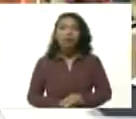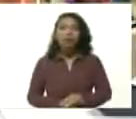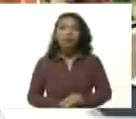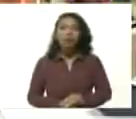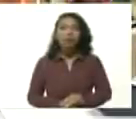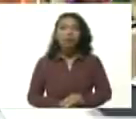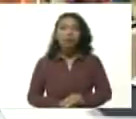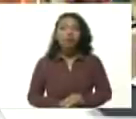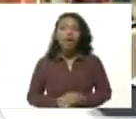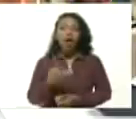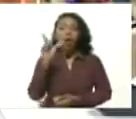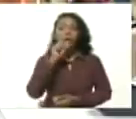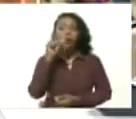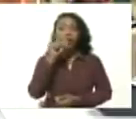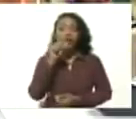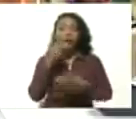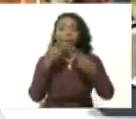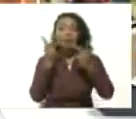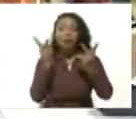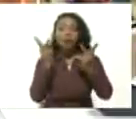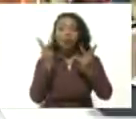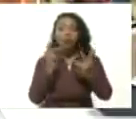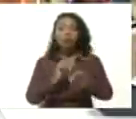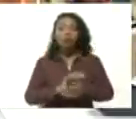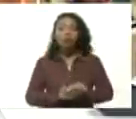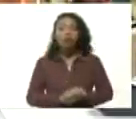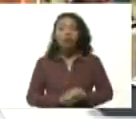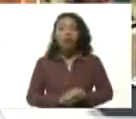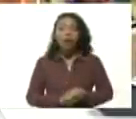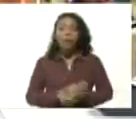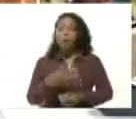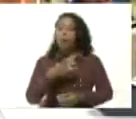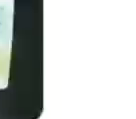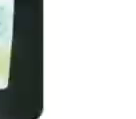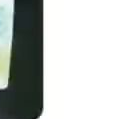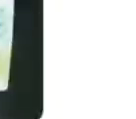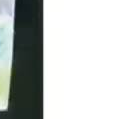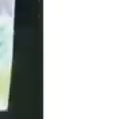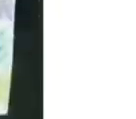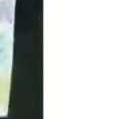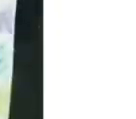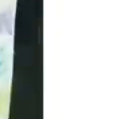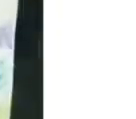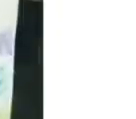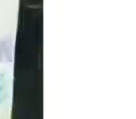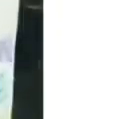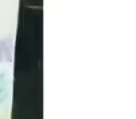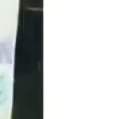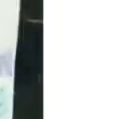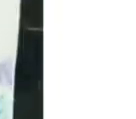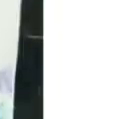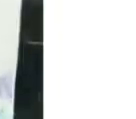Es un Twitter, ¿no?, publicado, pero no puede ser 23 de octubre.